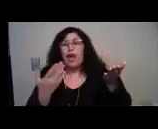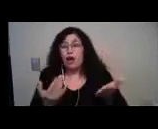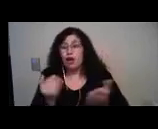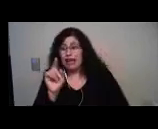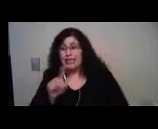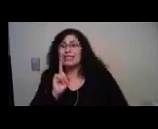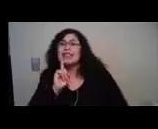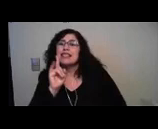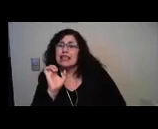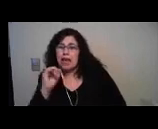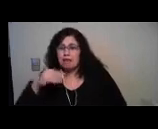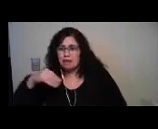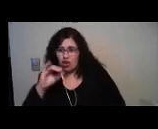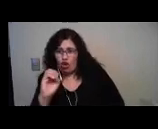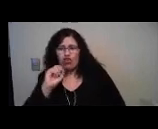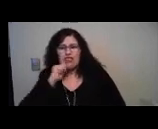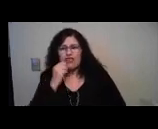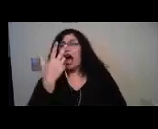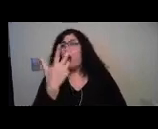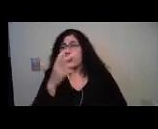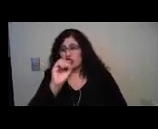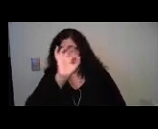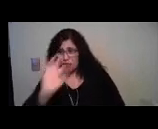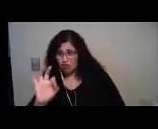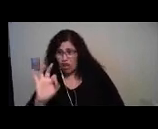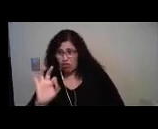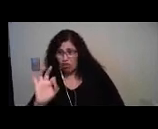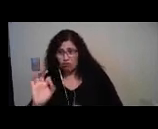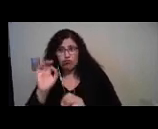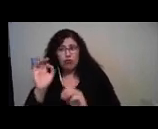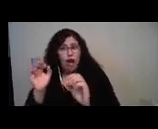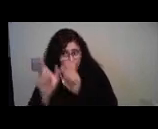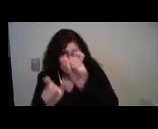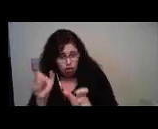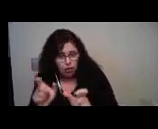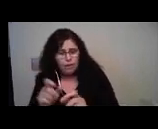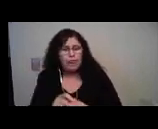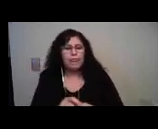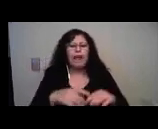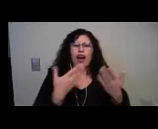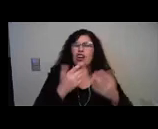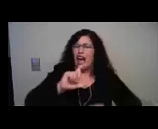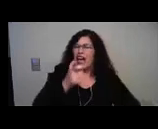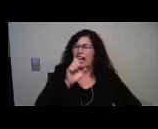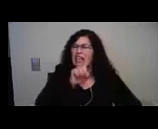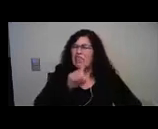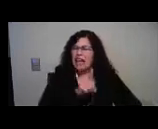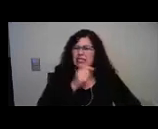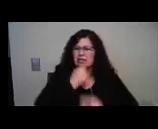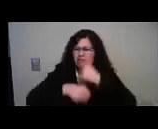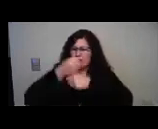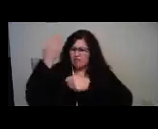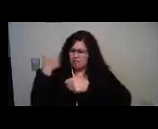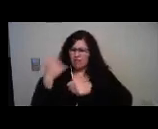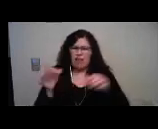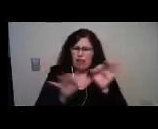isquémico representa solo el 80% de los casos, ¿ya? Sin embargo, en la guía clínica GED del año 2013 habla de un estimado de